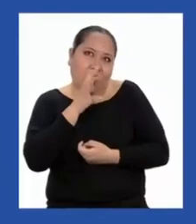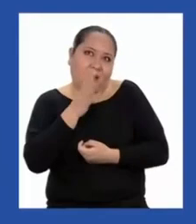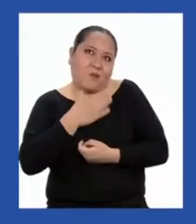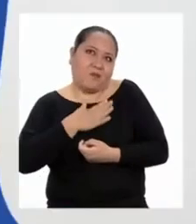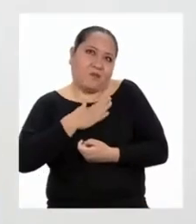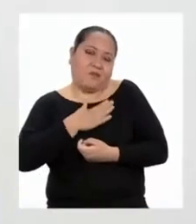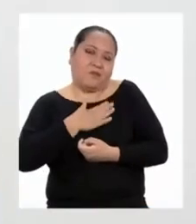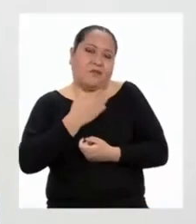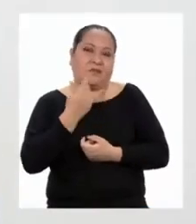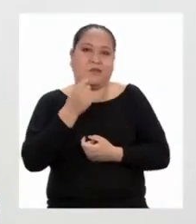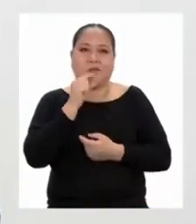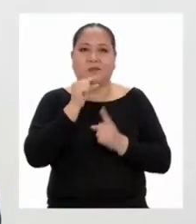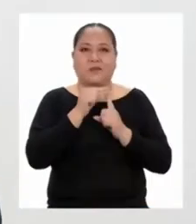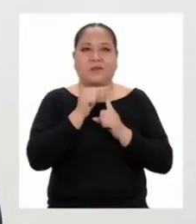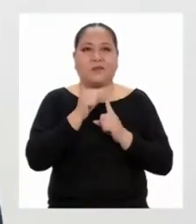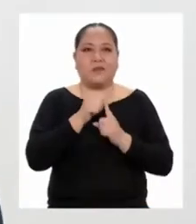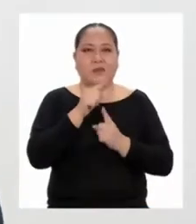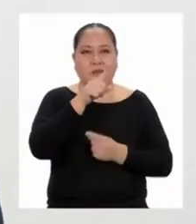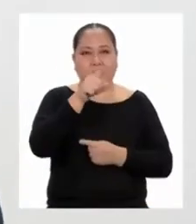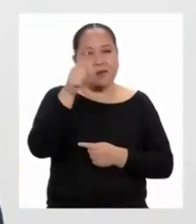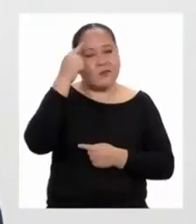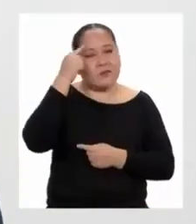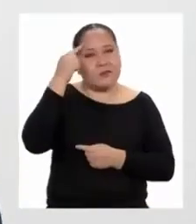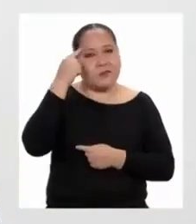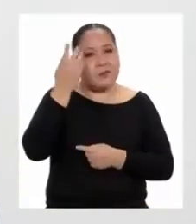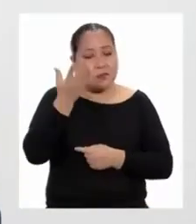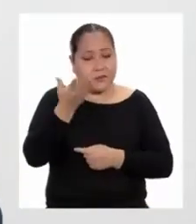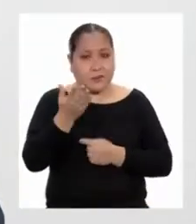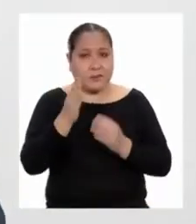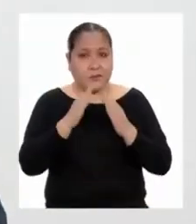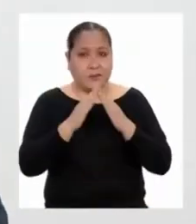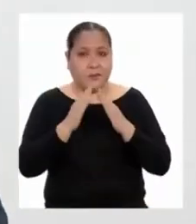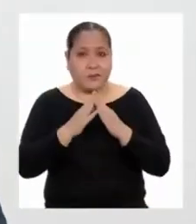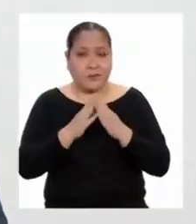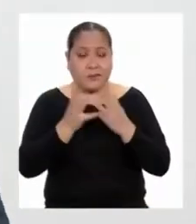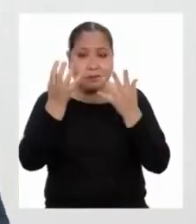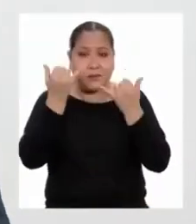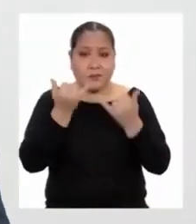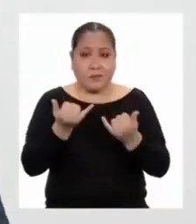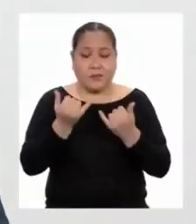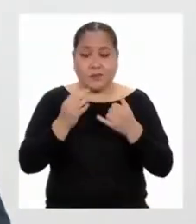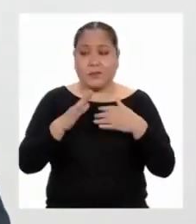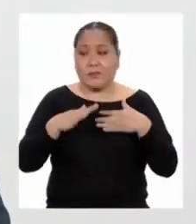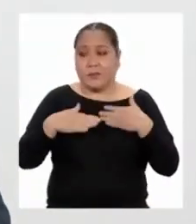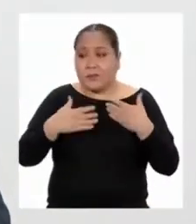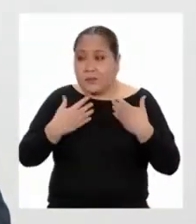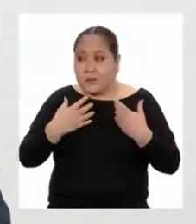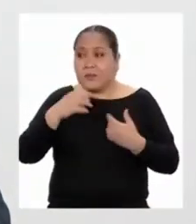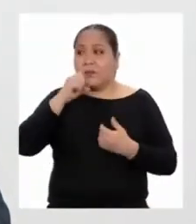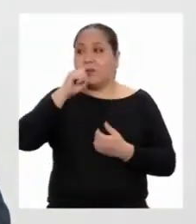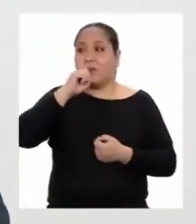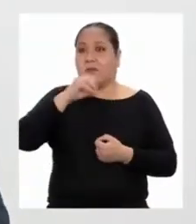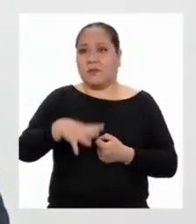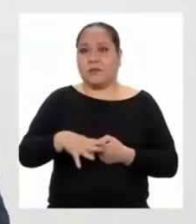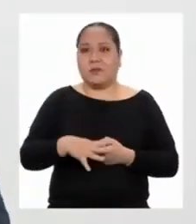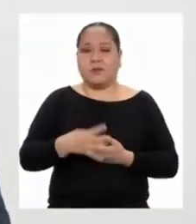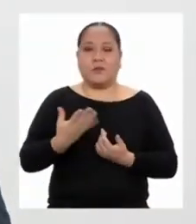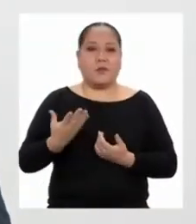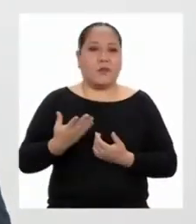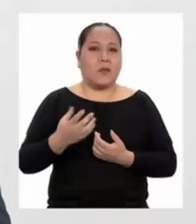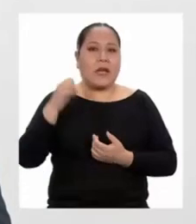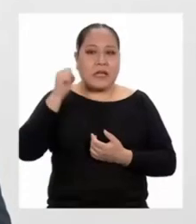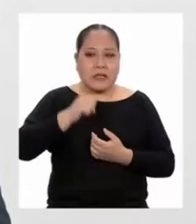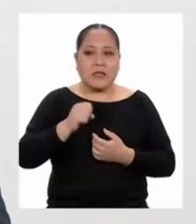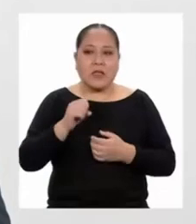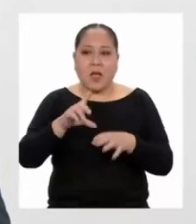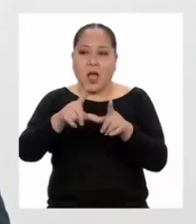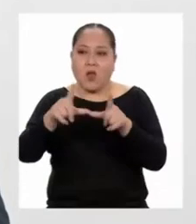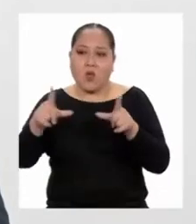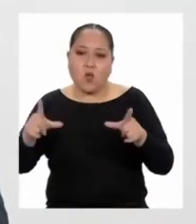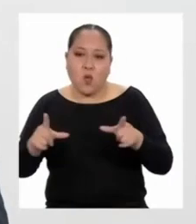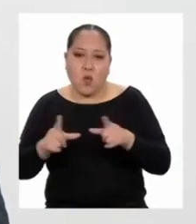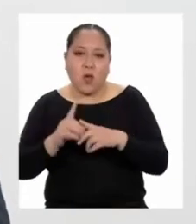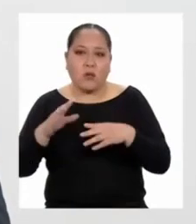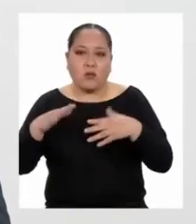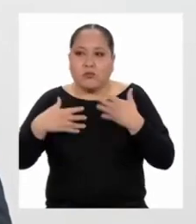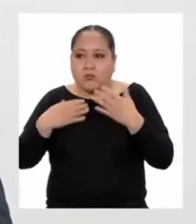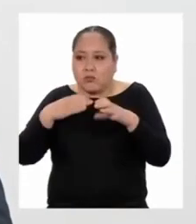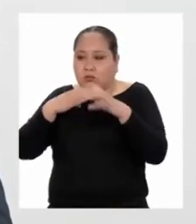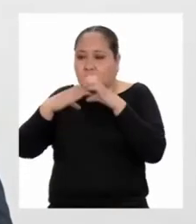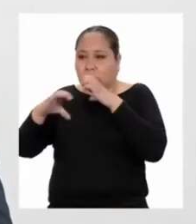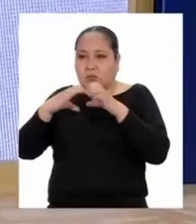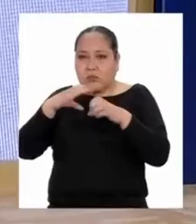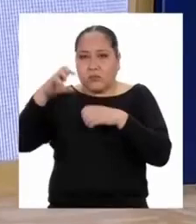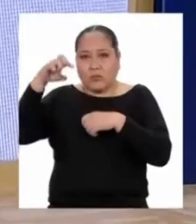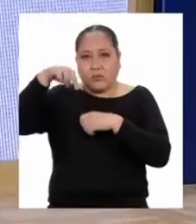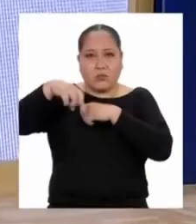palabras. ¿Ustedes consideran en casa que actualmente se puede decir que existen esos espacios de diálogo en